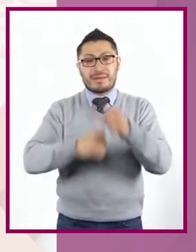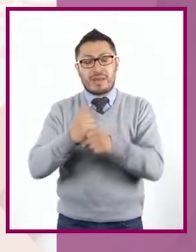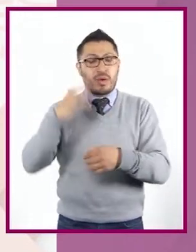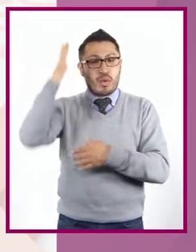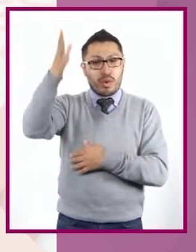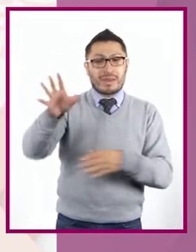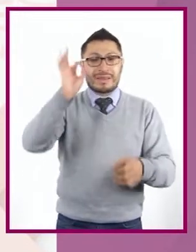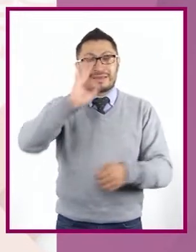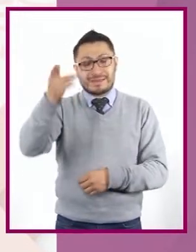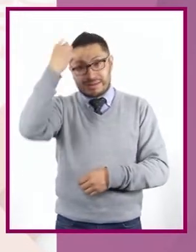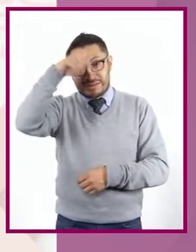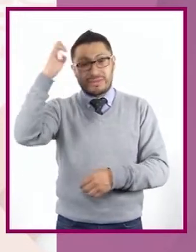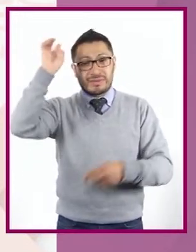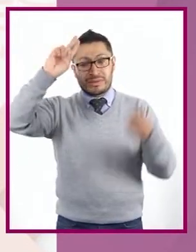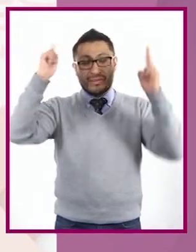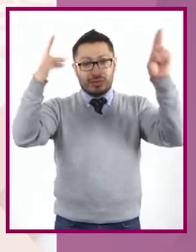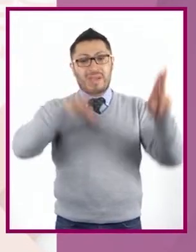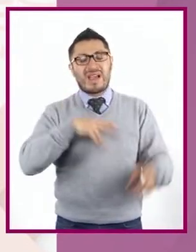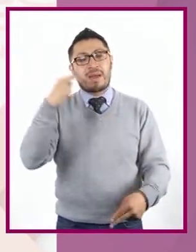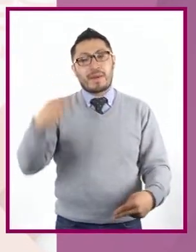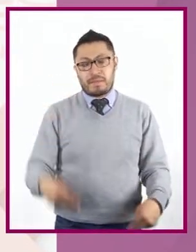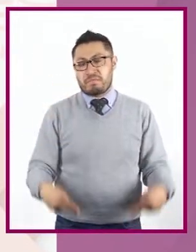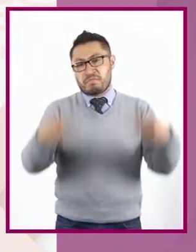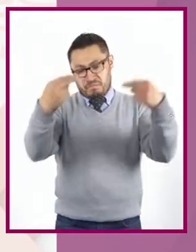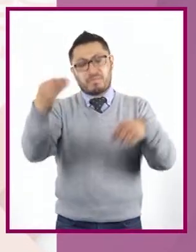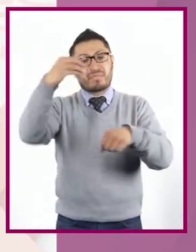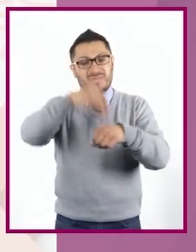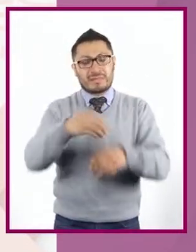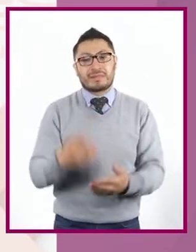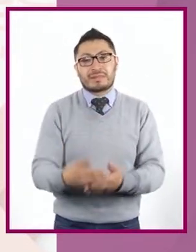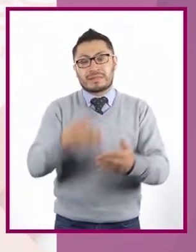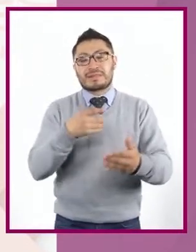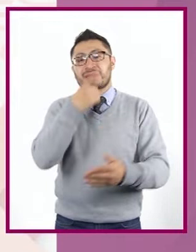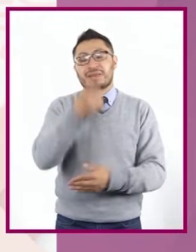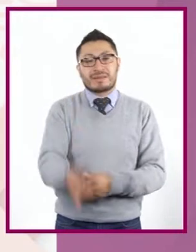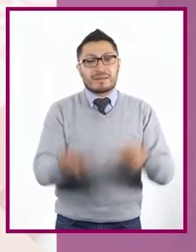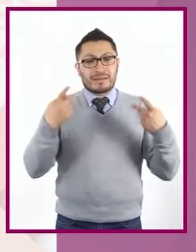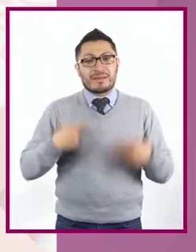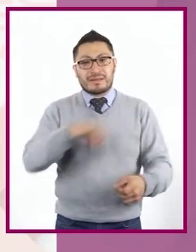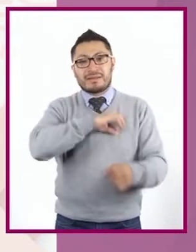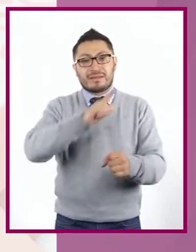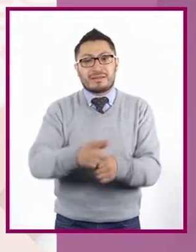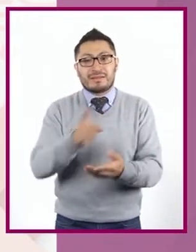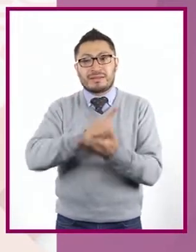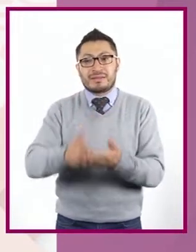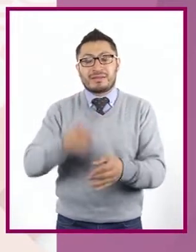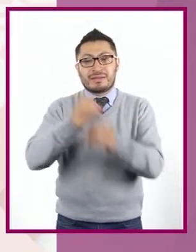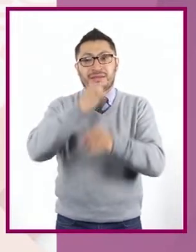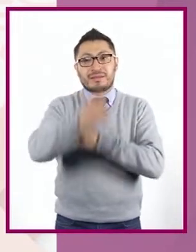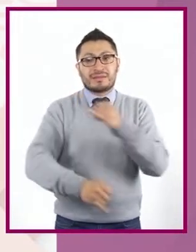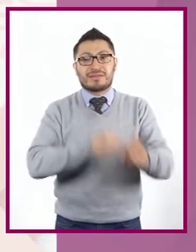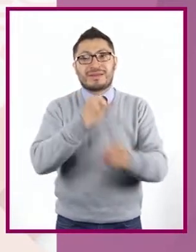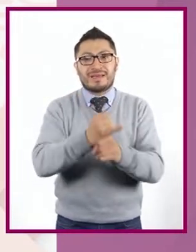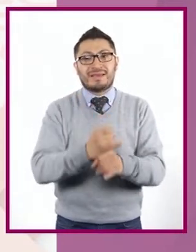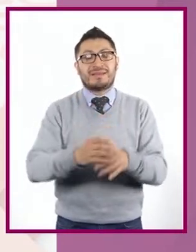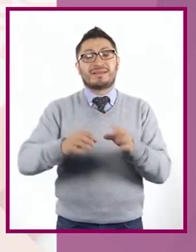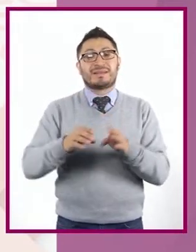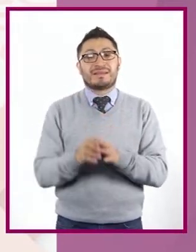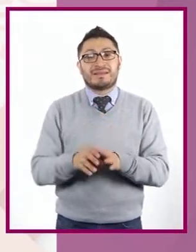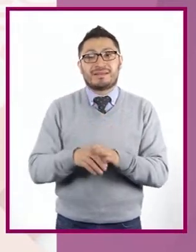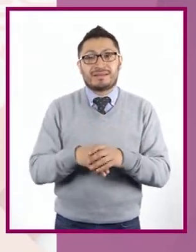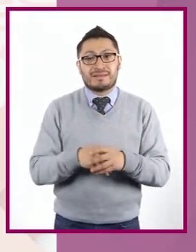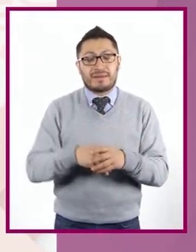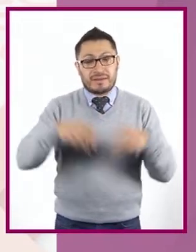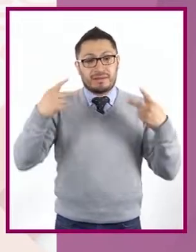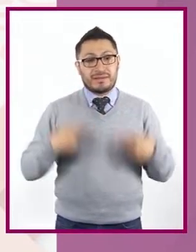espacial será un negocio establecido, anticipa el especialista en Derecho Internacional Julio Carvajal Smith, catedrático de